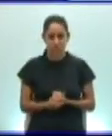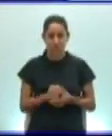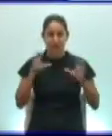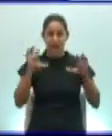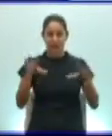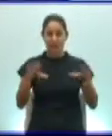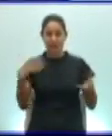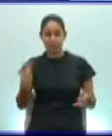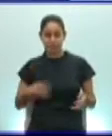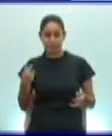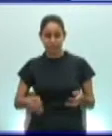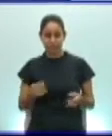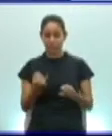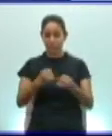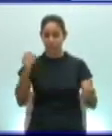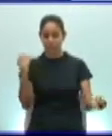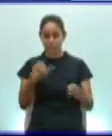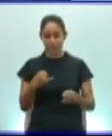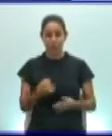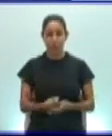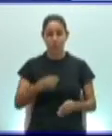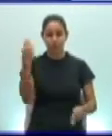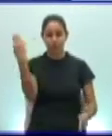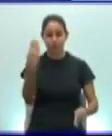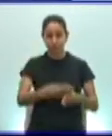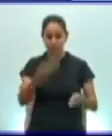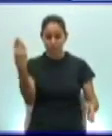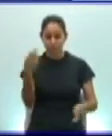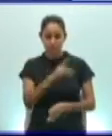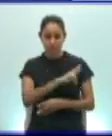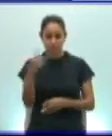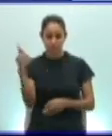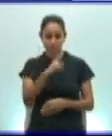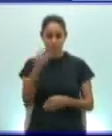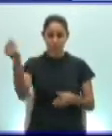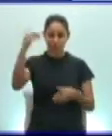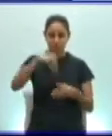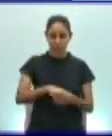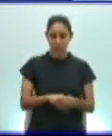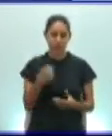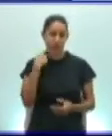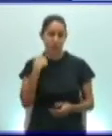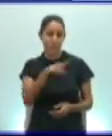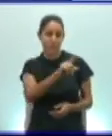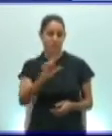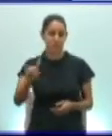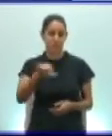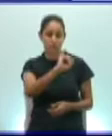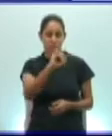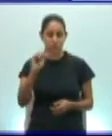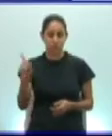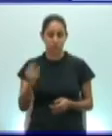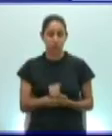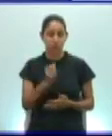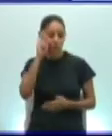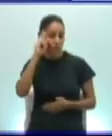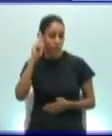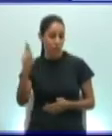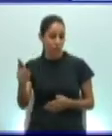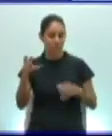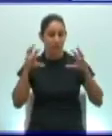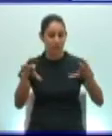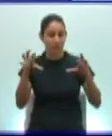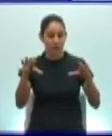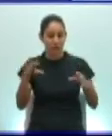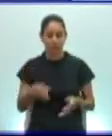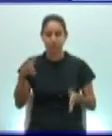de la contrarrevolución interna y sobre todo lo que ocurre en el año 1961. Recuerden la invasión por Playa Girón y